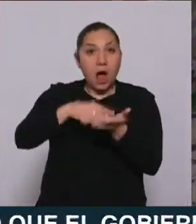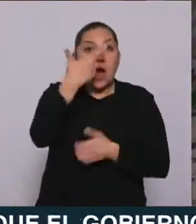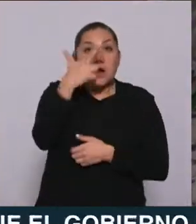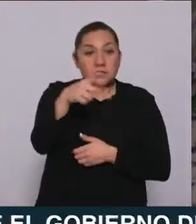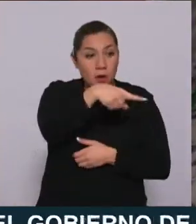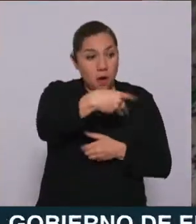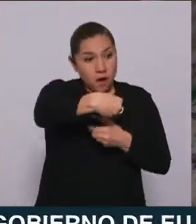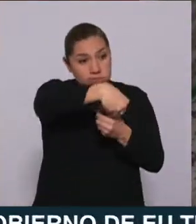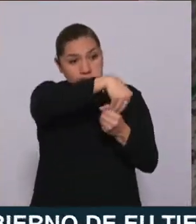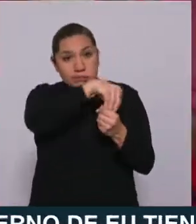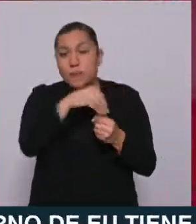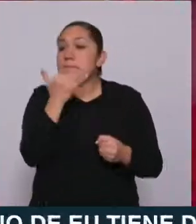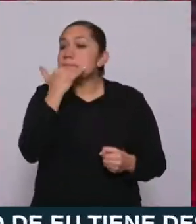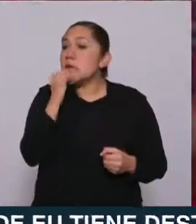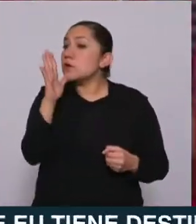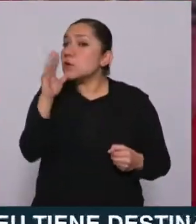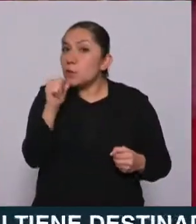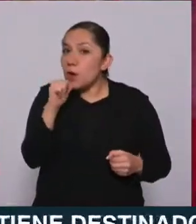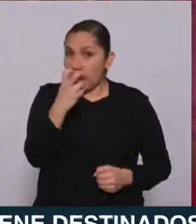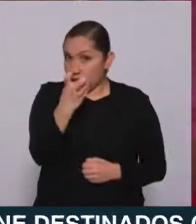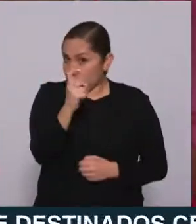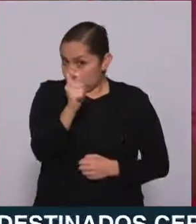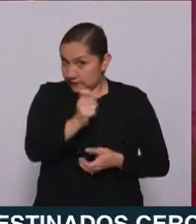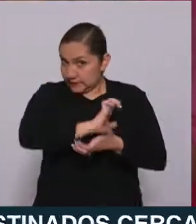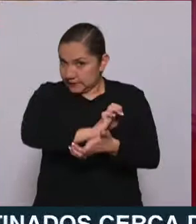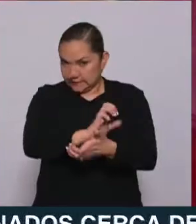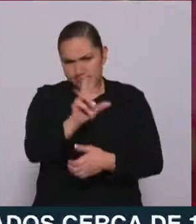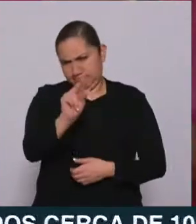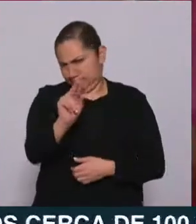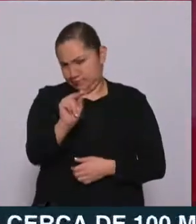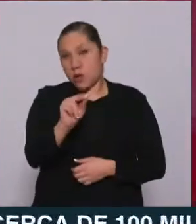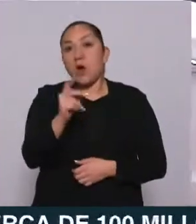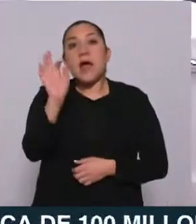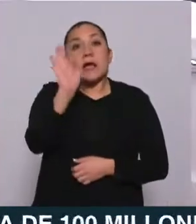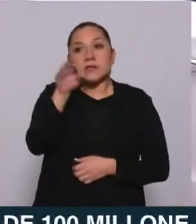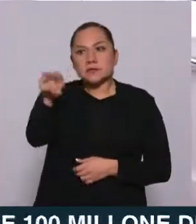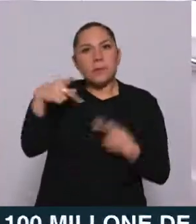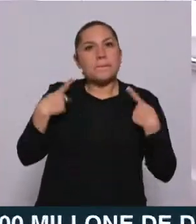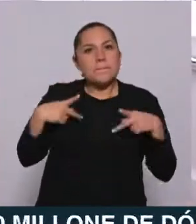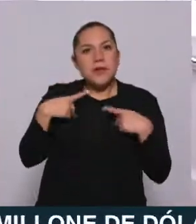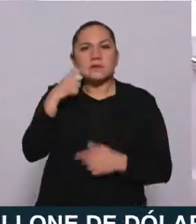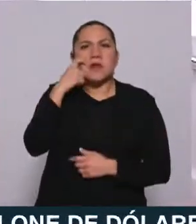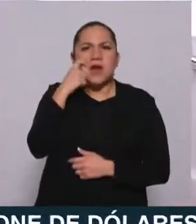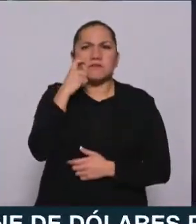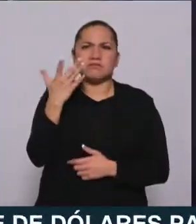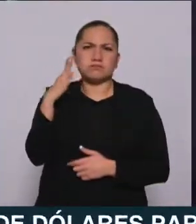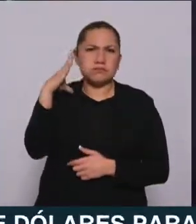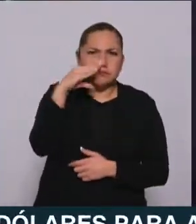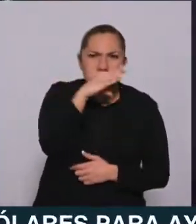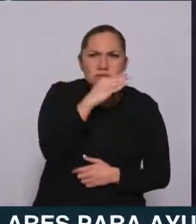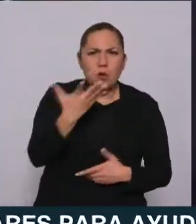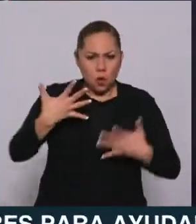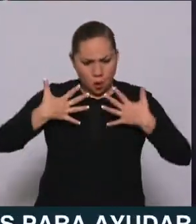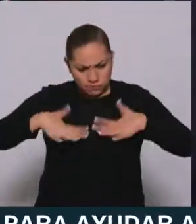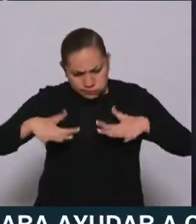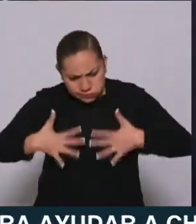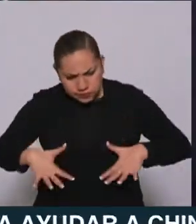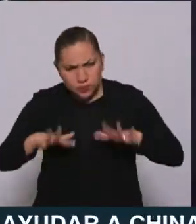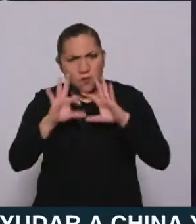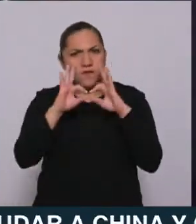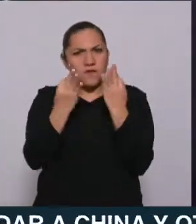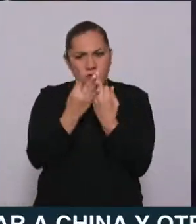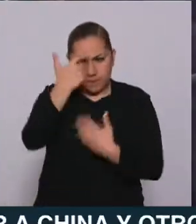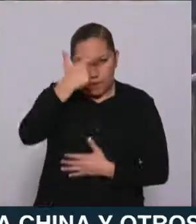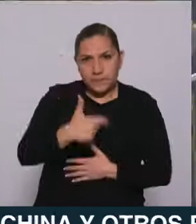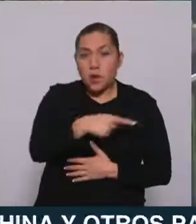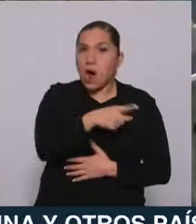de discriminación. En cambio, si se le niega el acceso a alguien por su tono de piel, forma de hablar o vestir, es un acto denunciable ante la